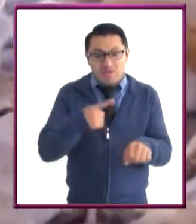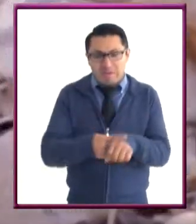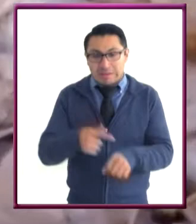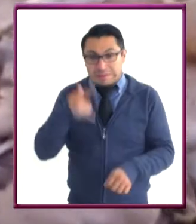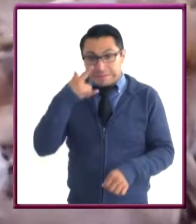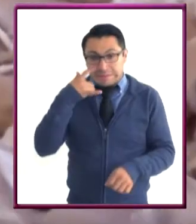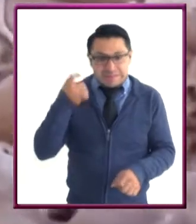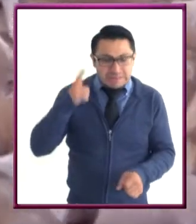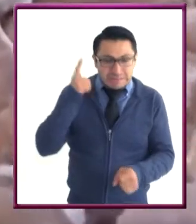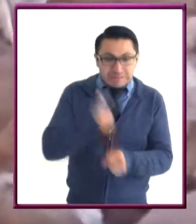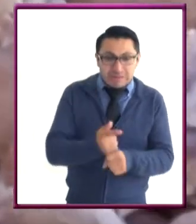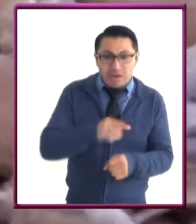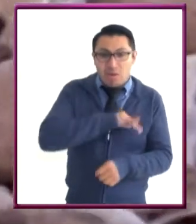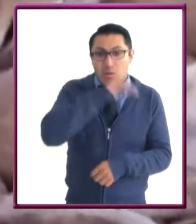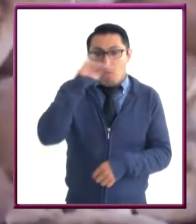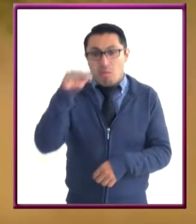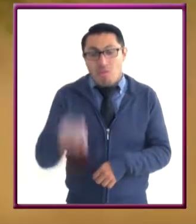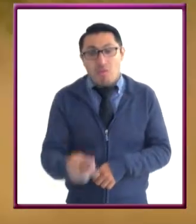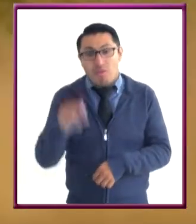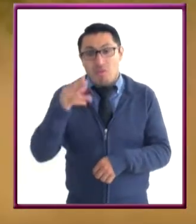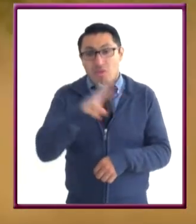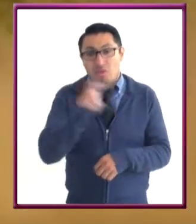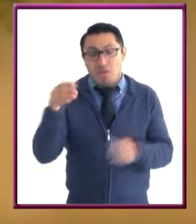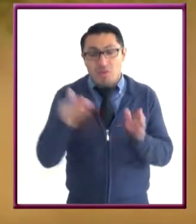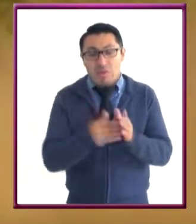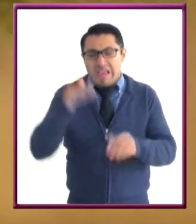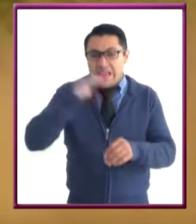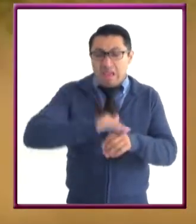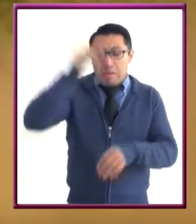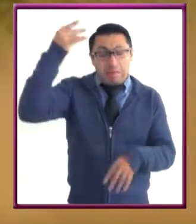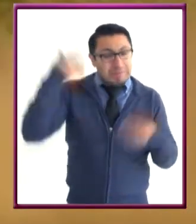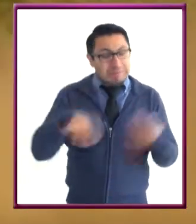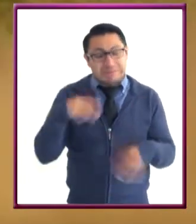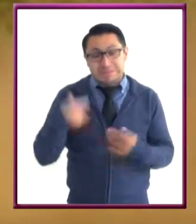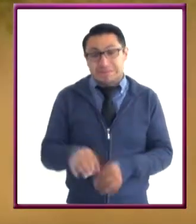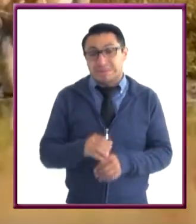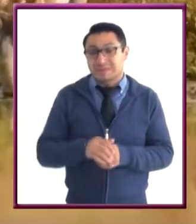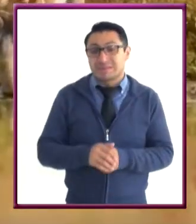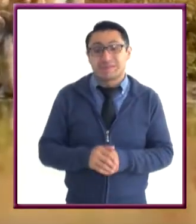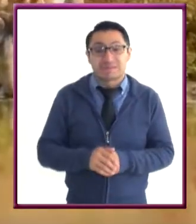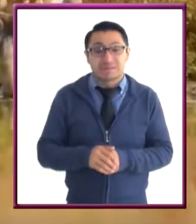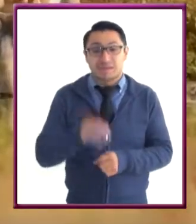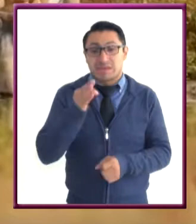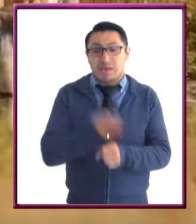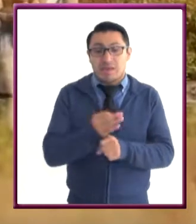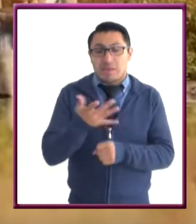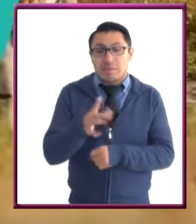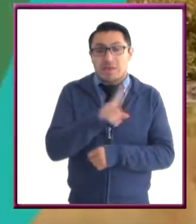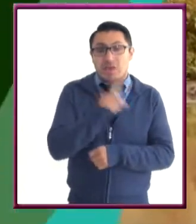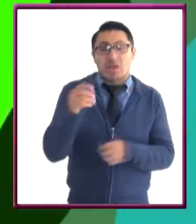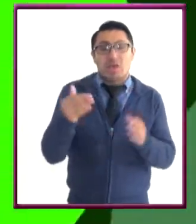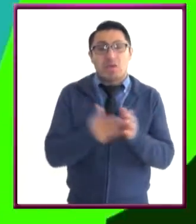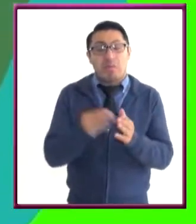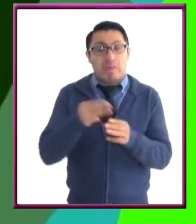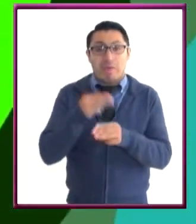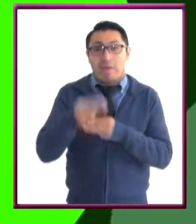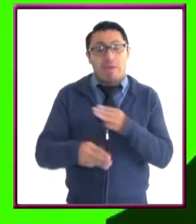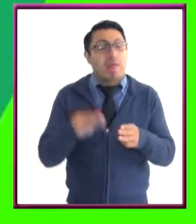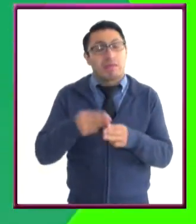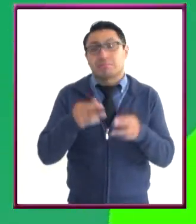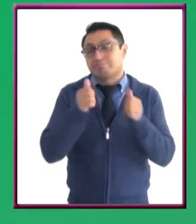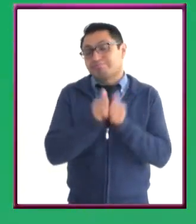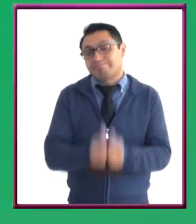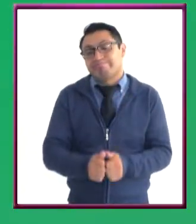masa más de 200.000 saigas en Kazajistán. Ahora, solo quedan alrededor de unos 100.000 en el planeta.